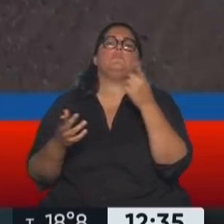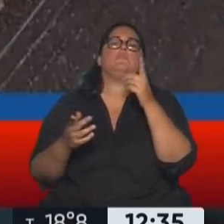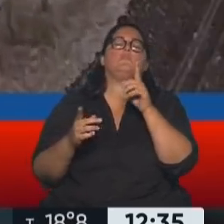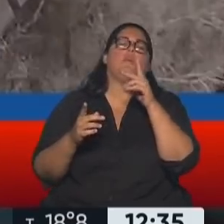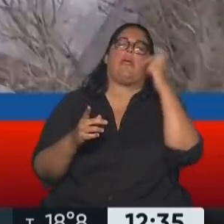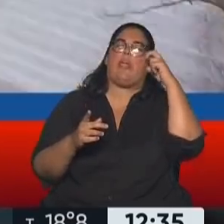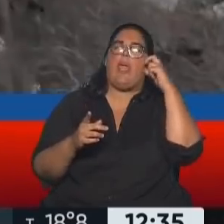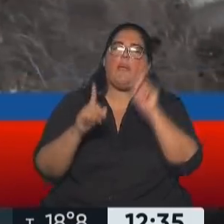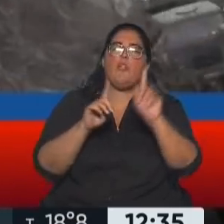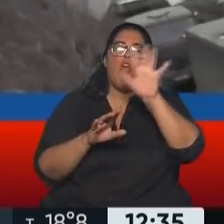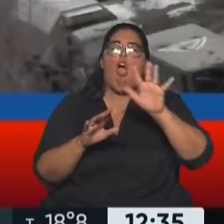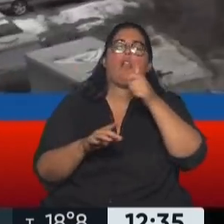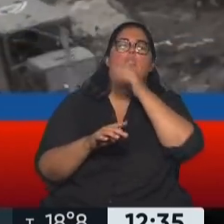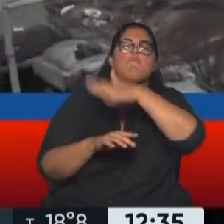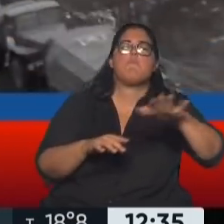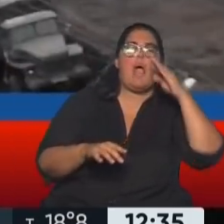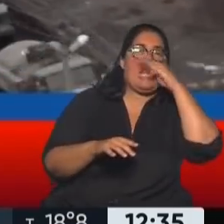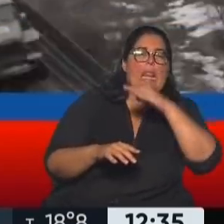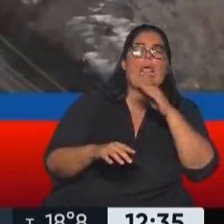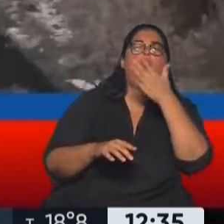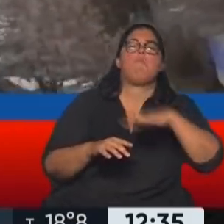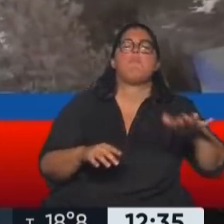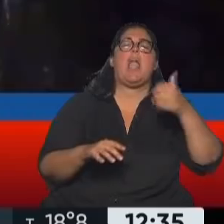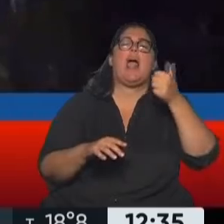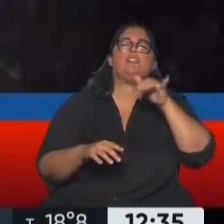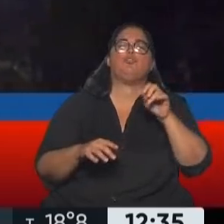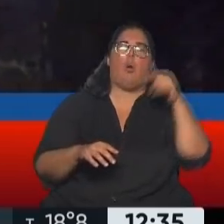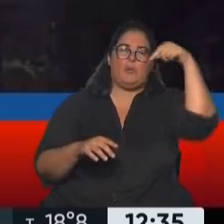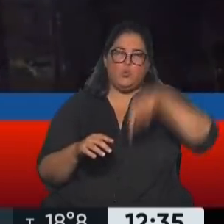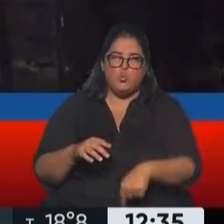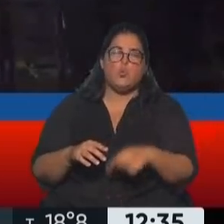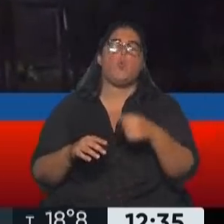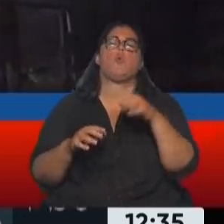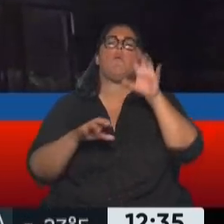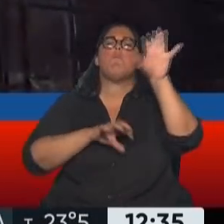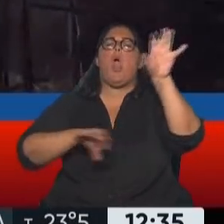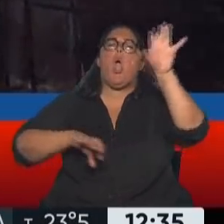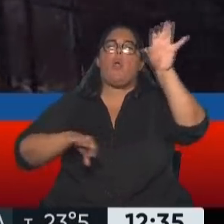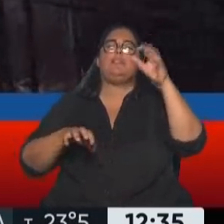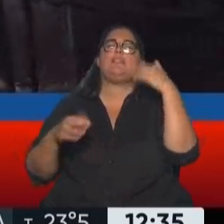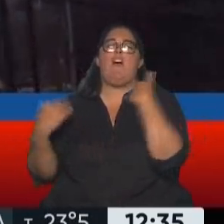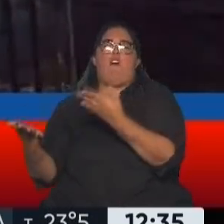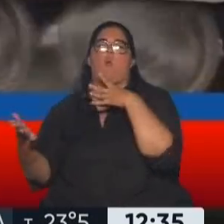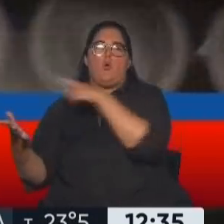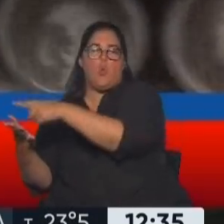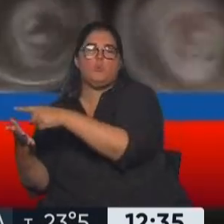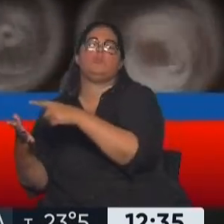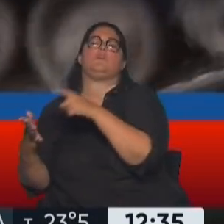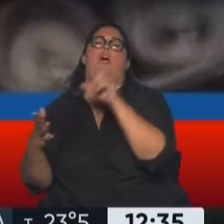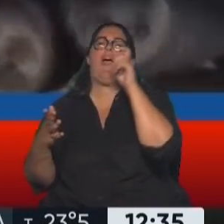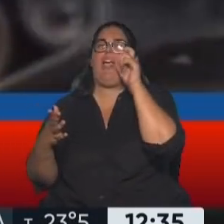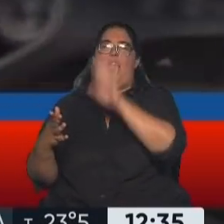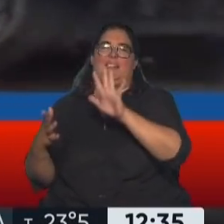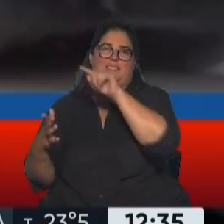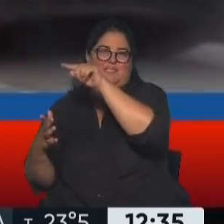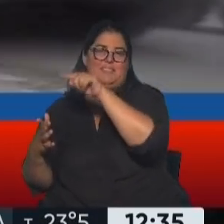Crimea a los puertos del Mar Negro y el Mar de Azov al sur, y desde las provincias separatistas en el Donbass al este, logró penetrar más